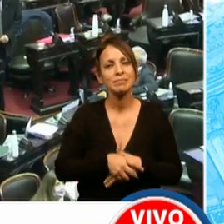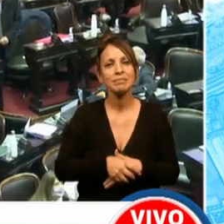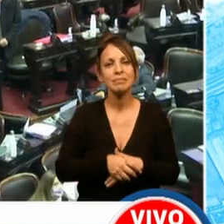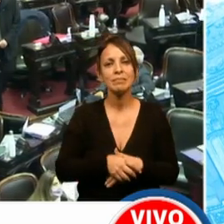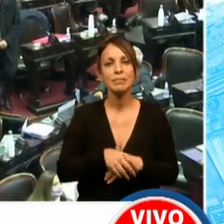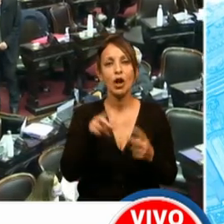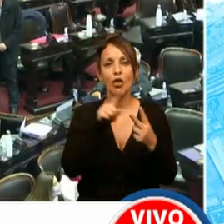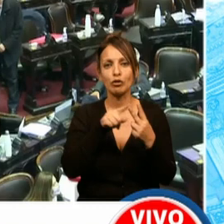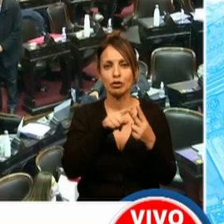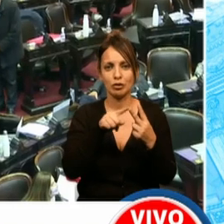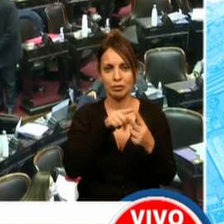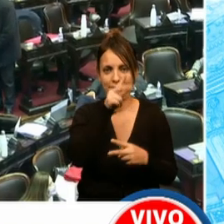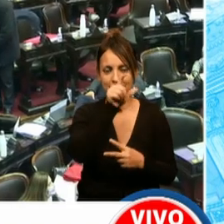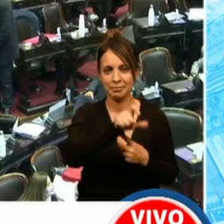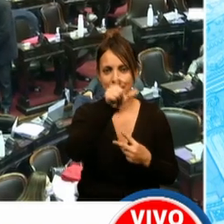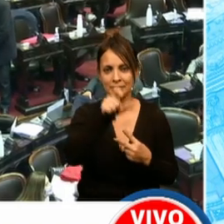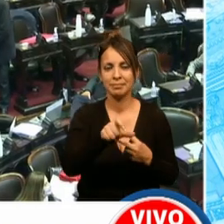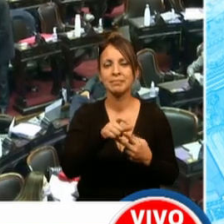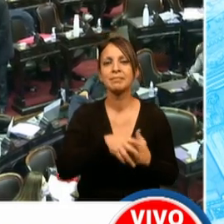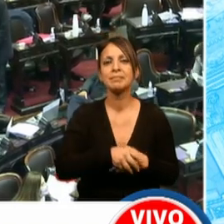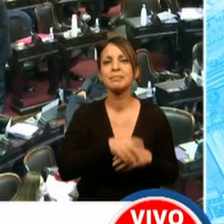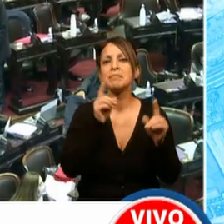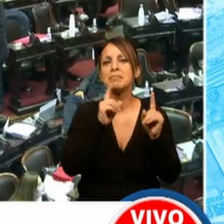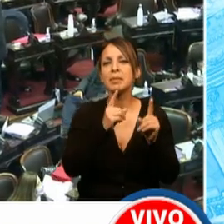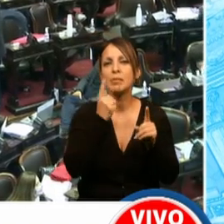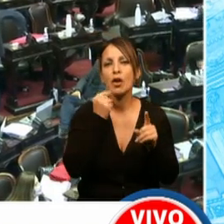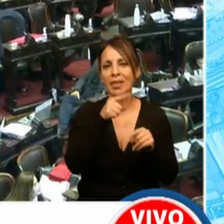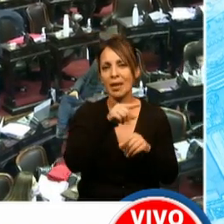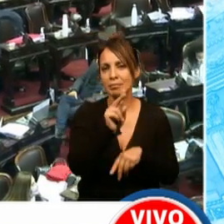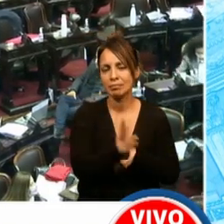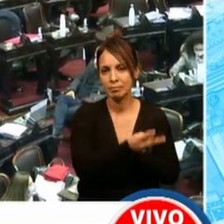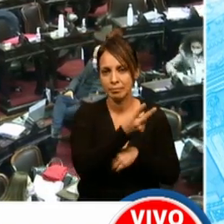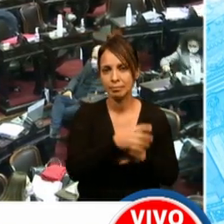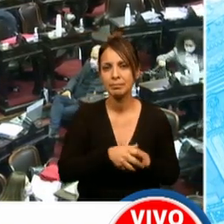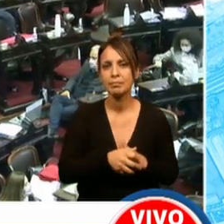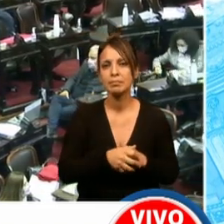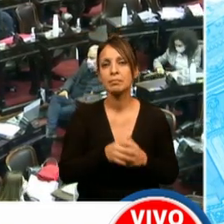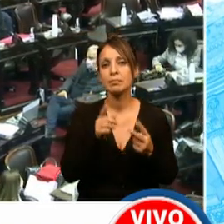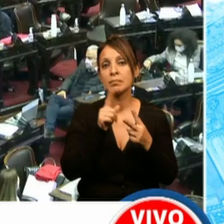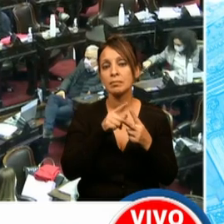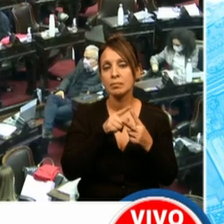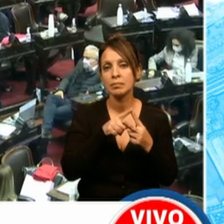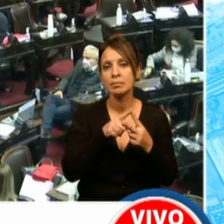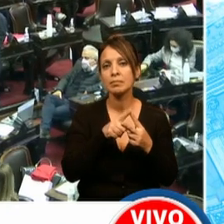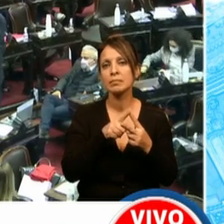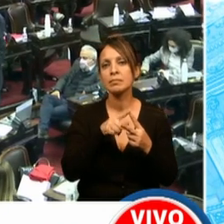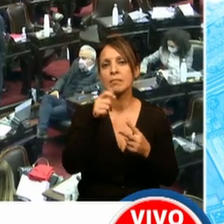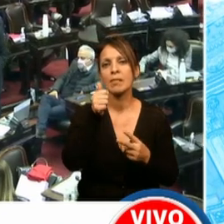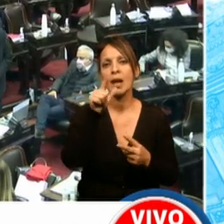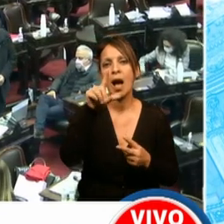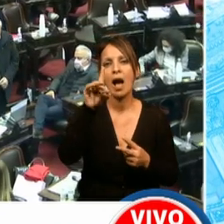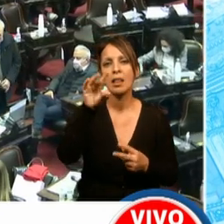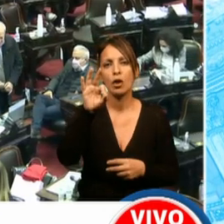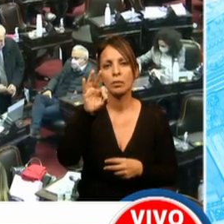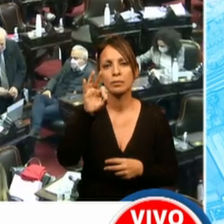dos patriotas que fueron esos en esos días asesinados uno es ambos joffré